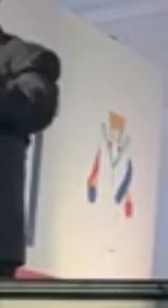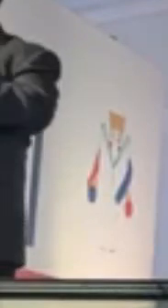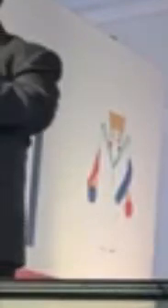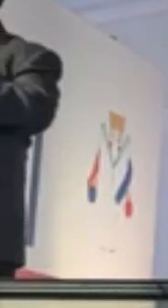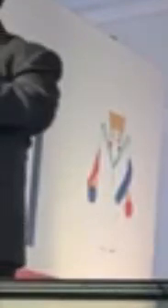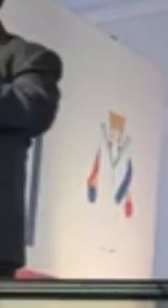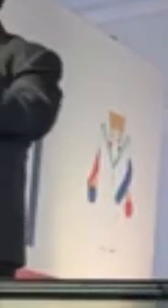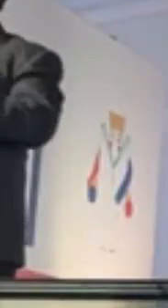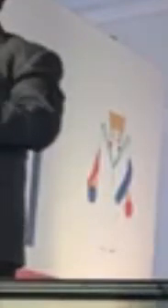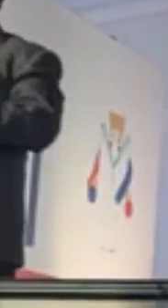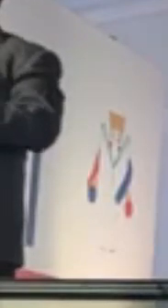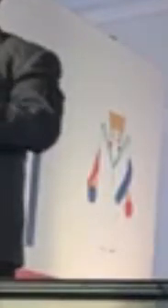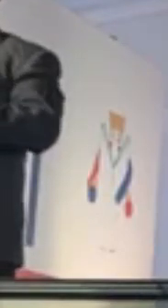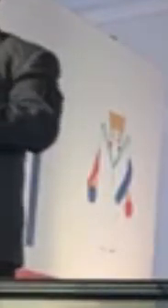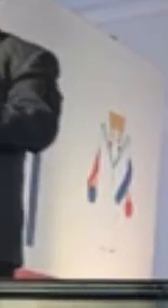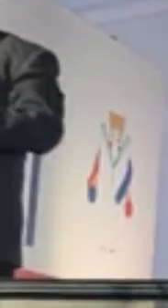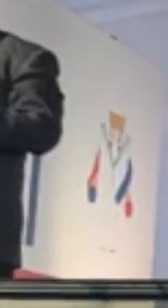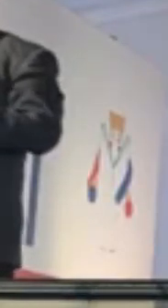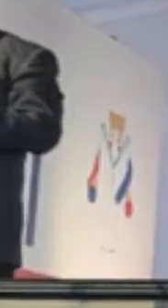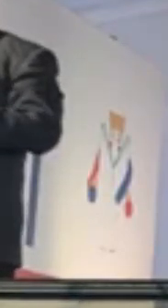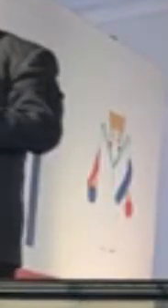una franca